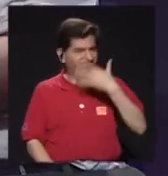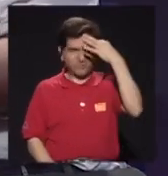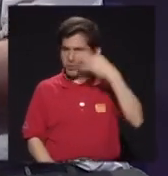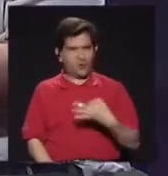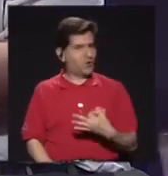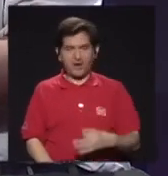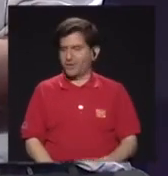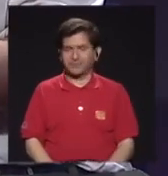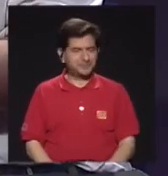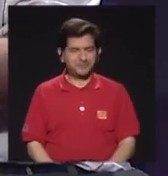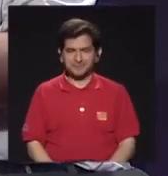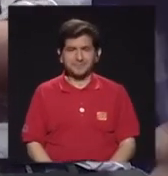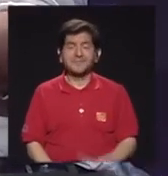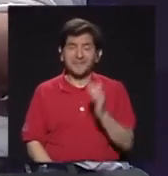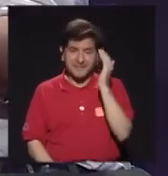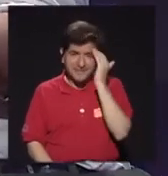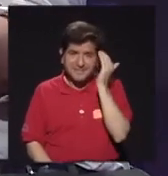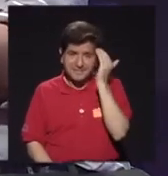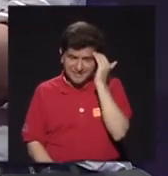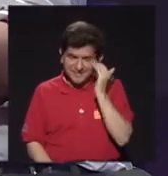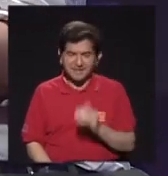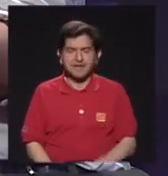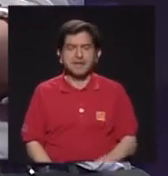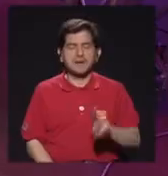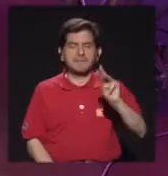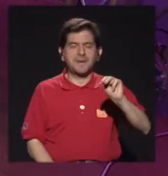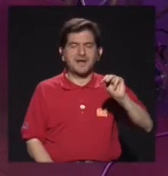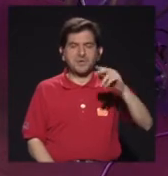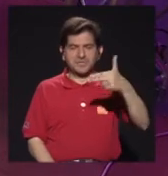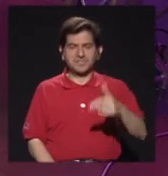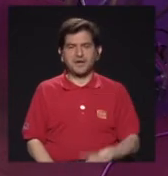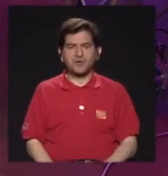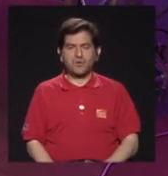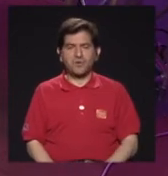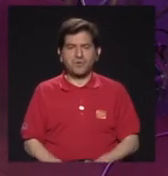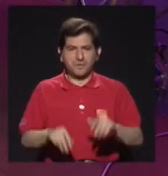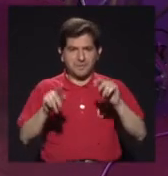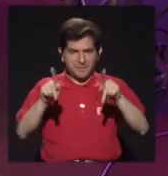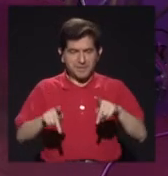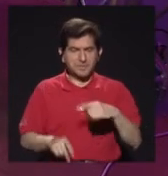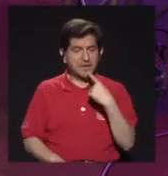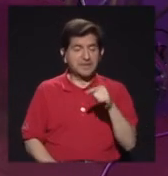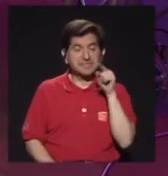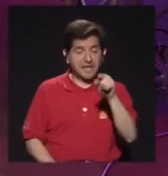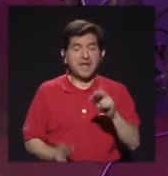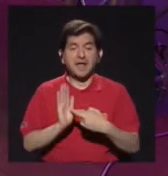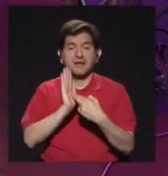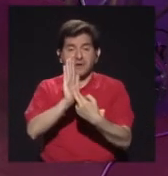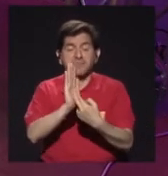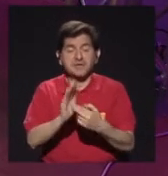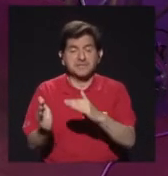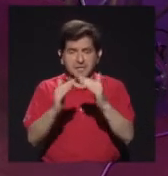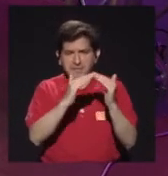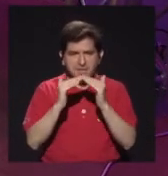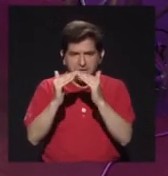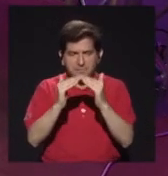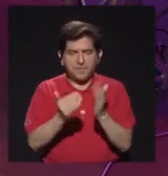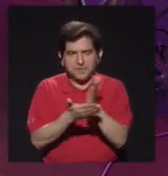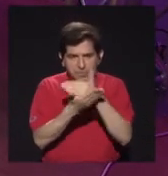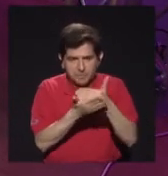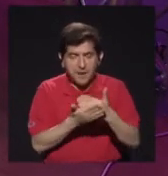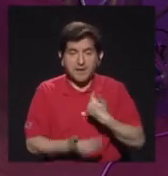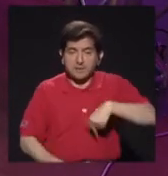bueno sabemos que quedaron manuel chacón yo esparcido en gonzález representa un sector de la población ya que somos una sociedad diversa